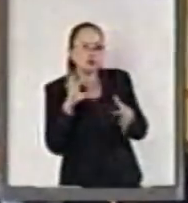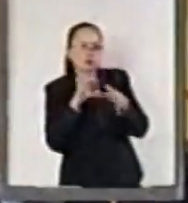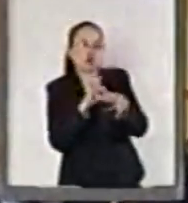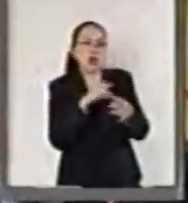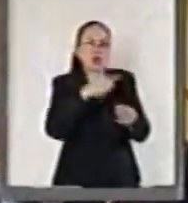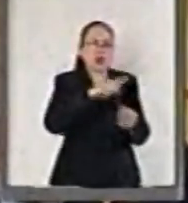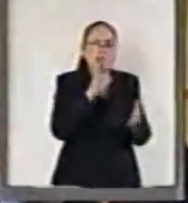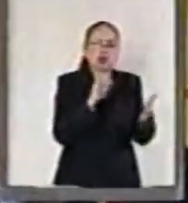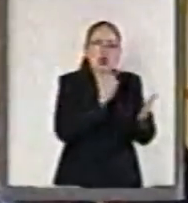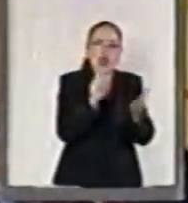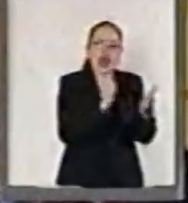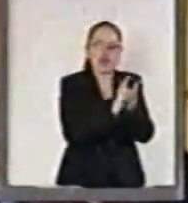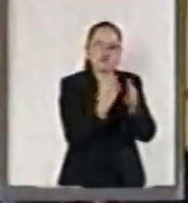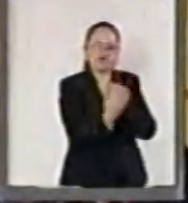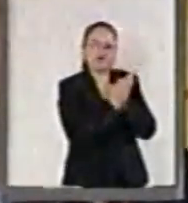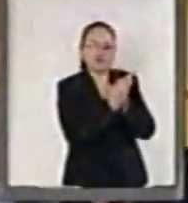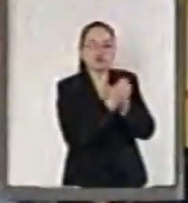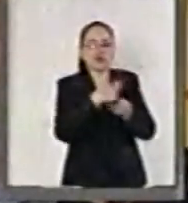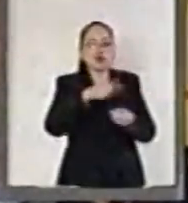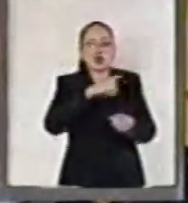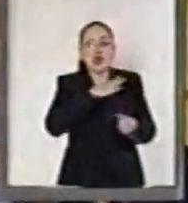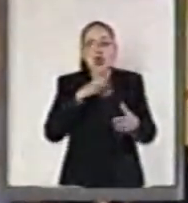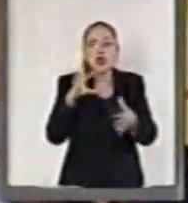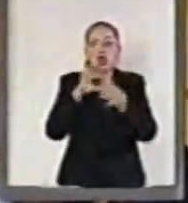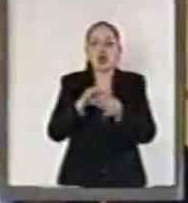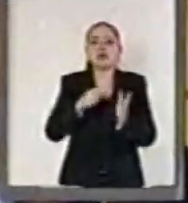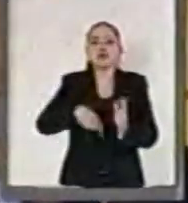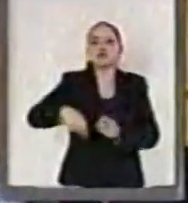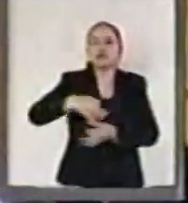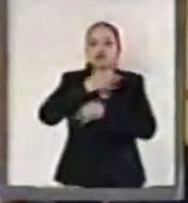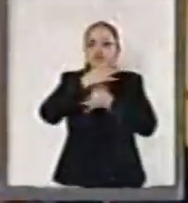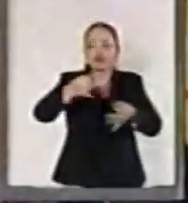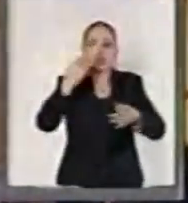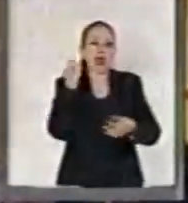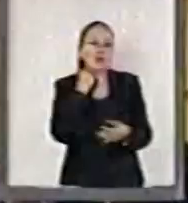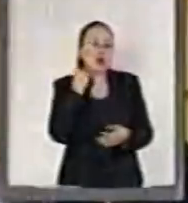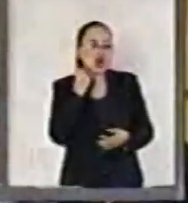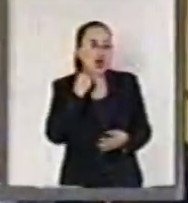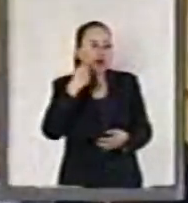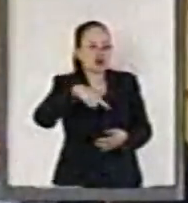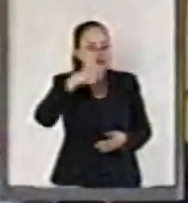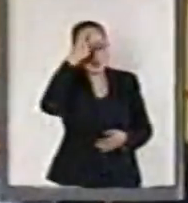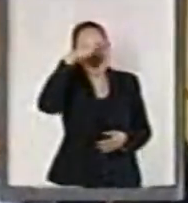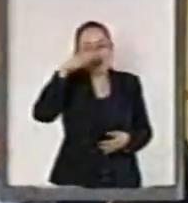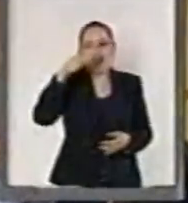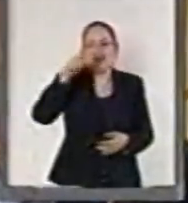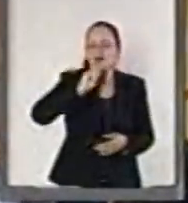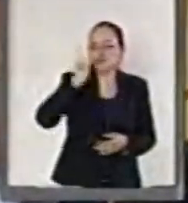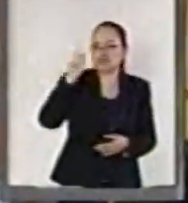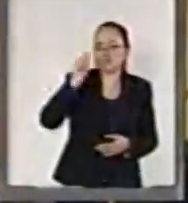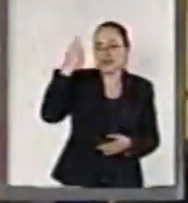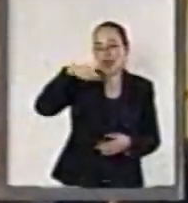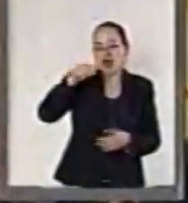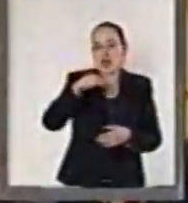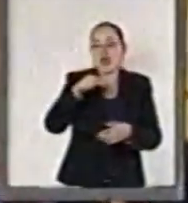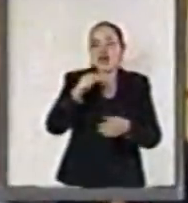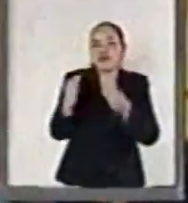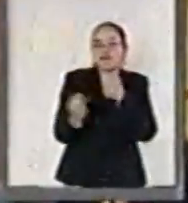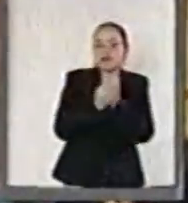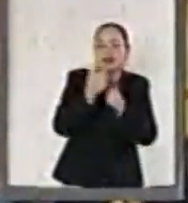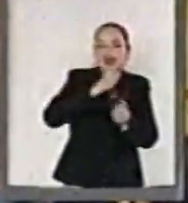vamos a tener a disposición del público a los abogados expertos en amparos para que no